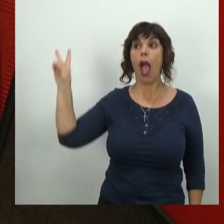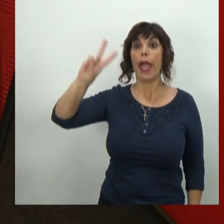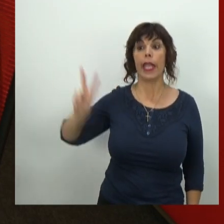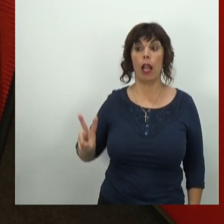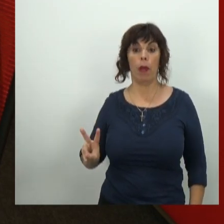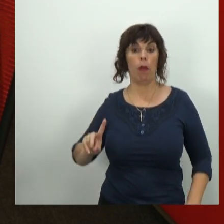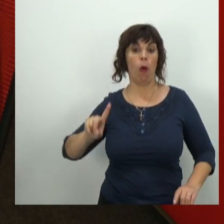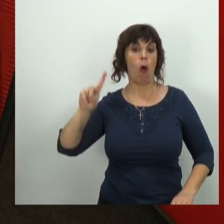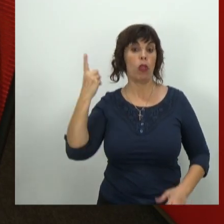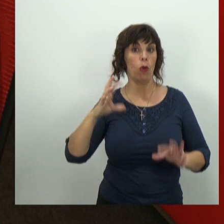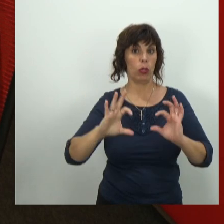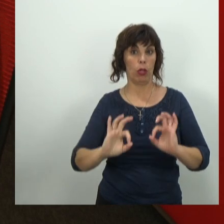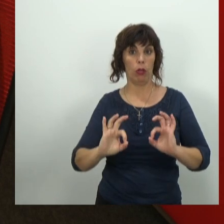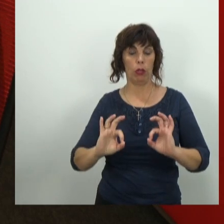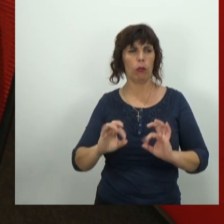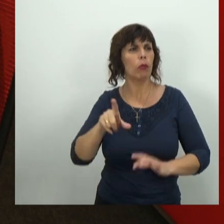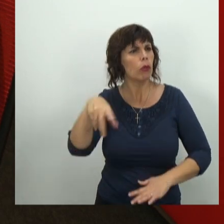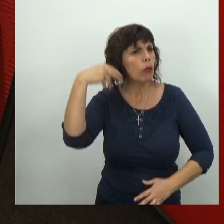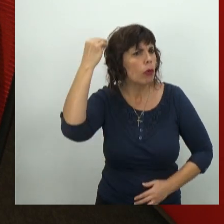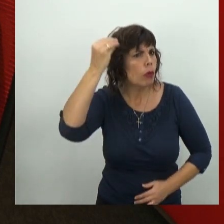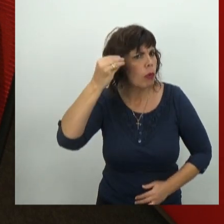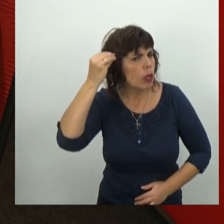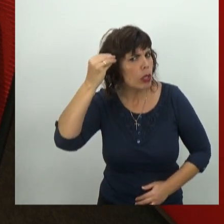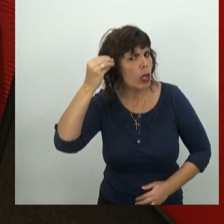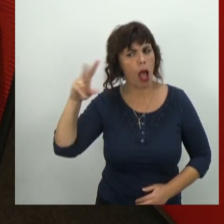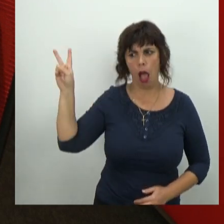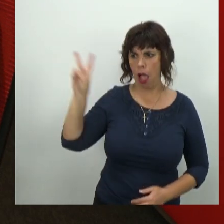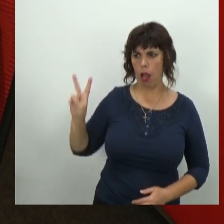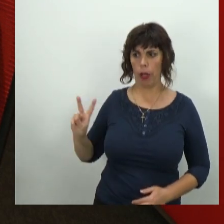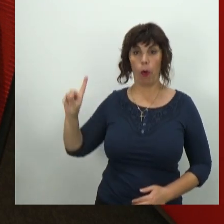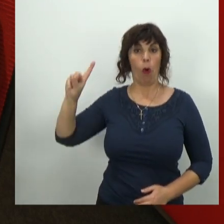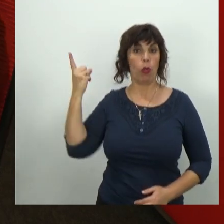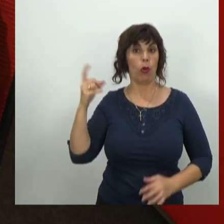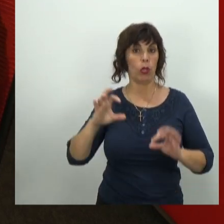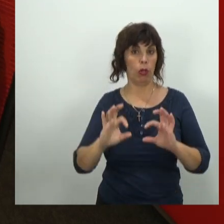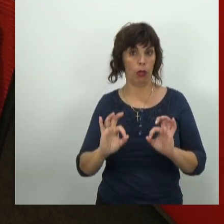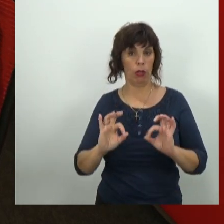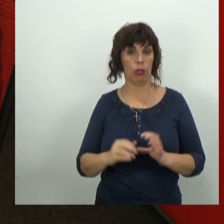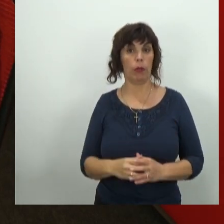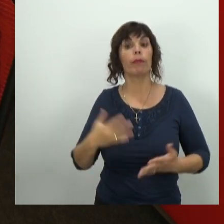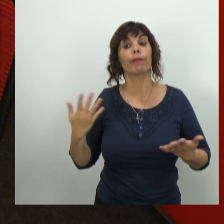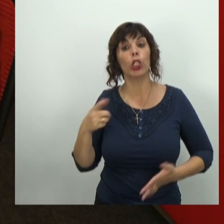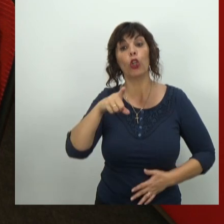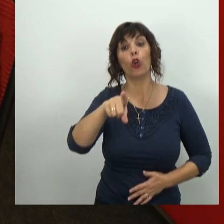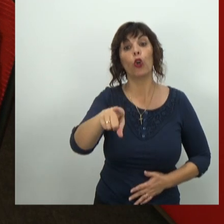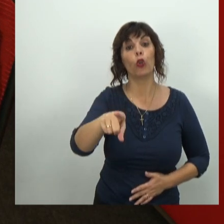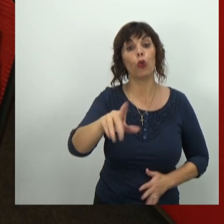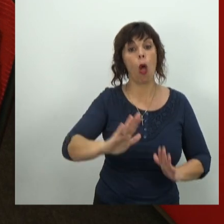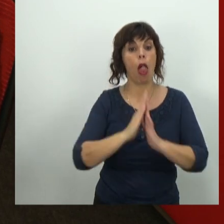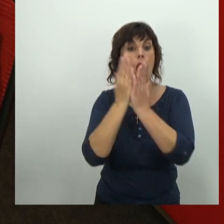El Verbo, imagínate. El Verbo era Dios. Por eso cuando lees la Biblia,